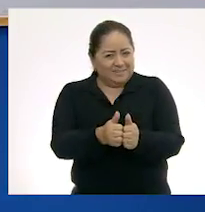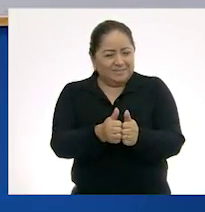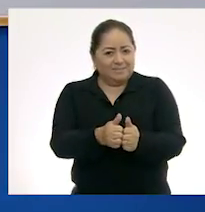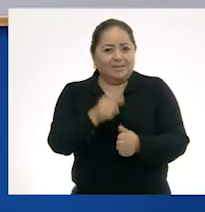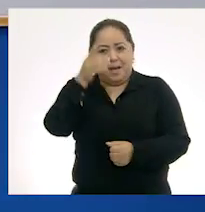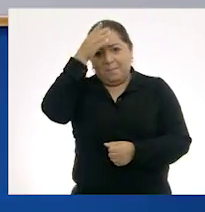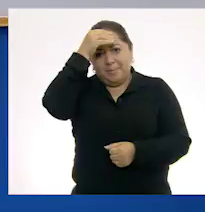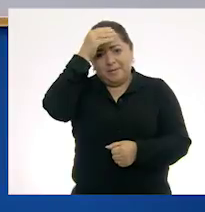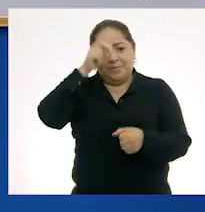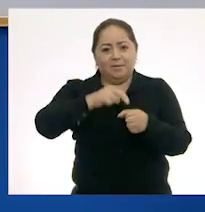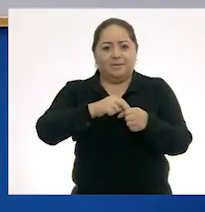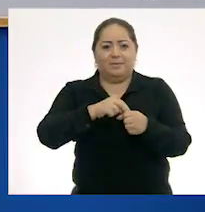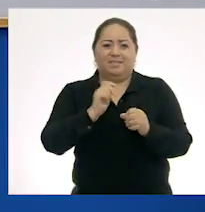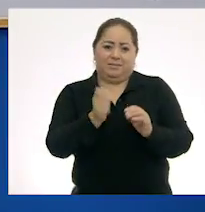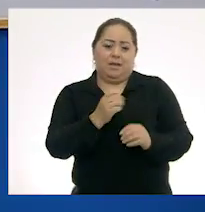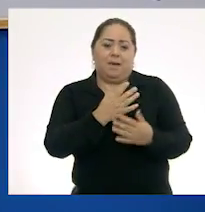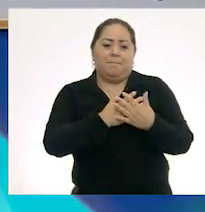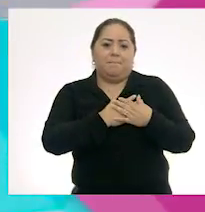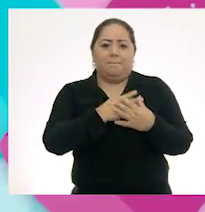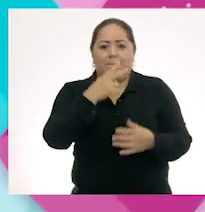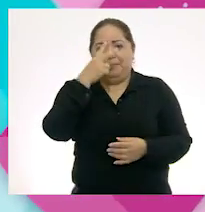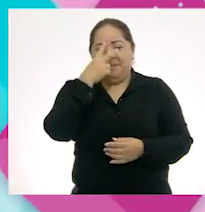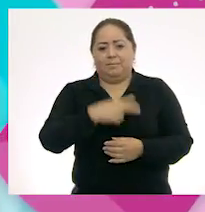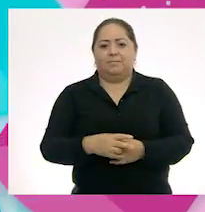en Aprendiendo a Amar a México.